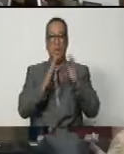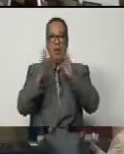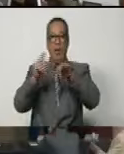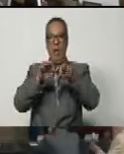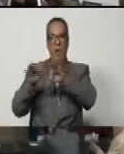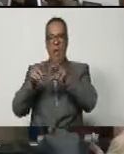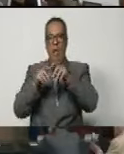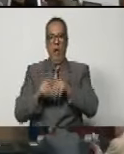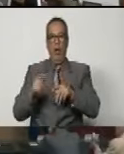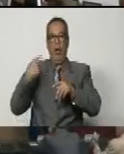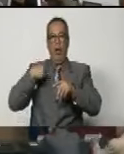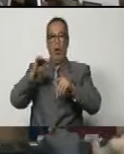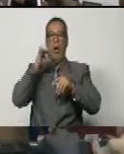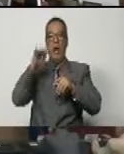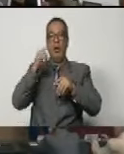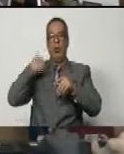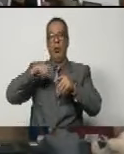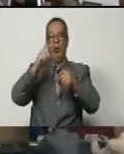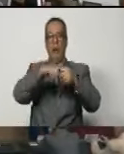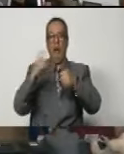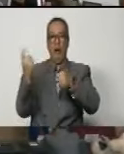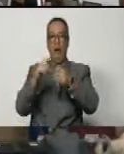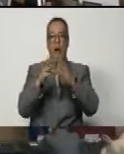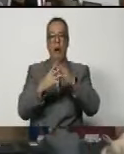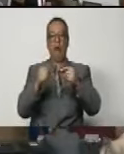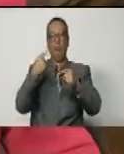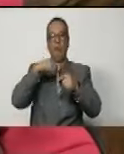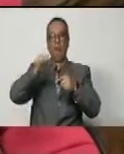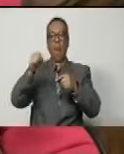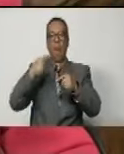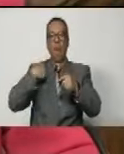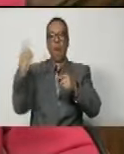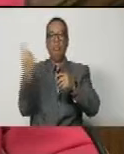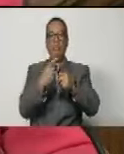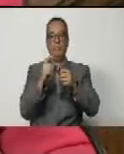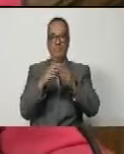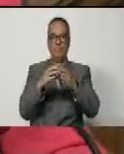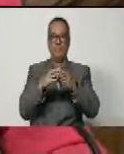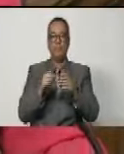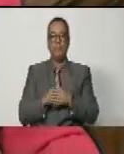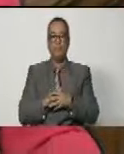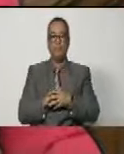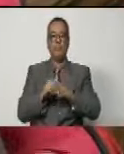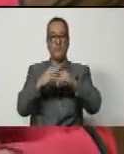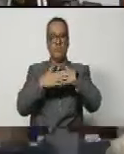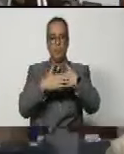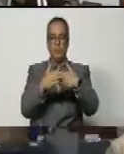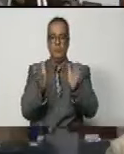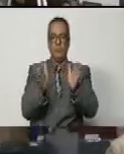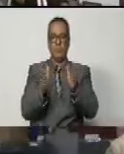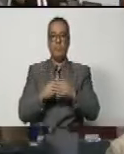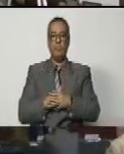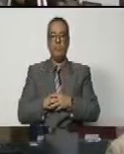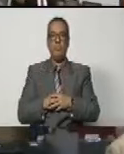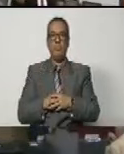Ciudadana secretaria, sírvase informar si hay quórum. Hay quórum, ciudadano presidente. Se abre la sesión.